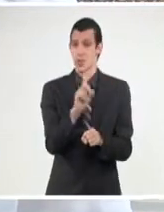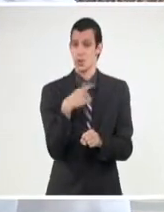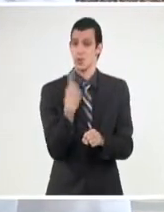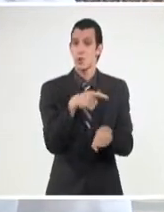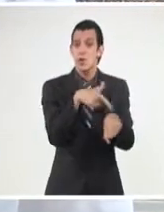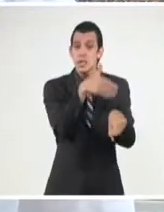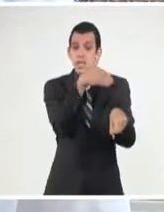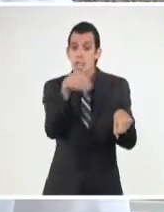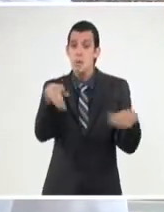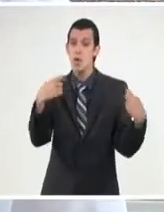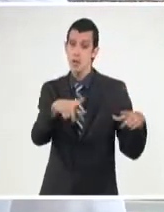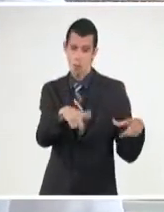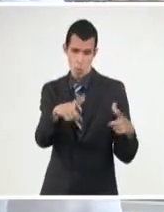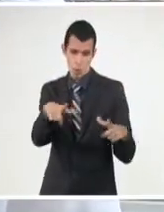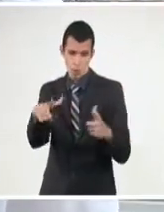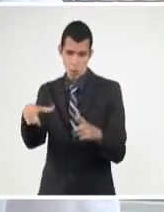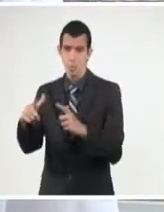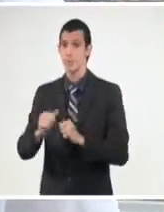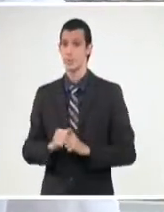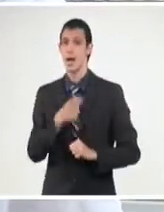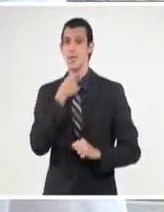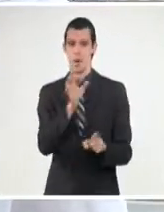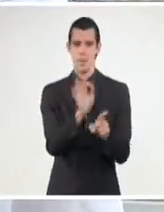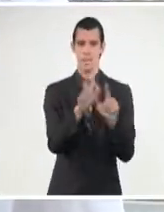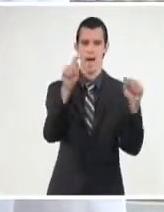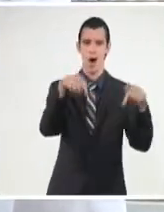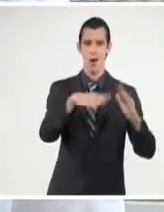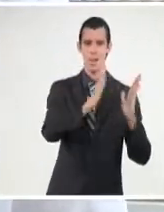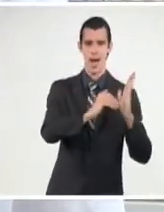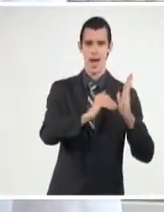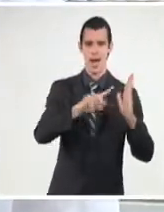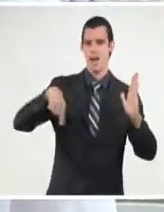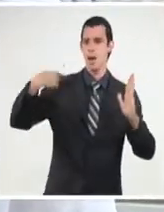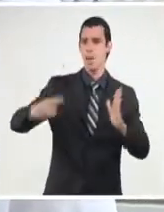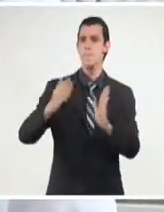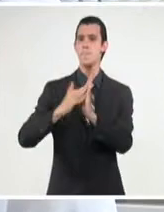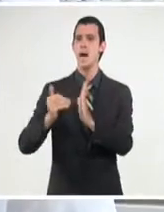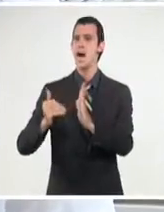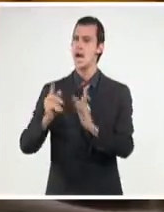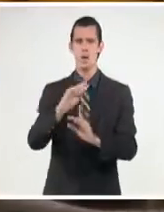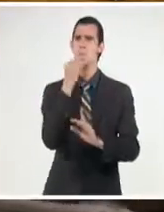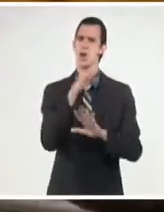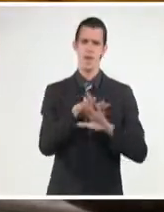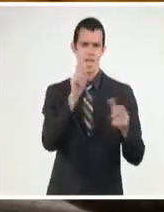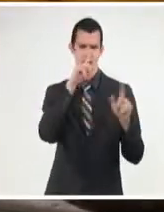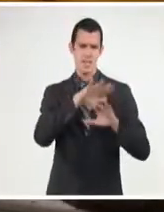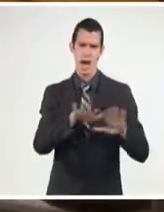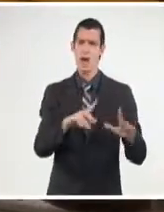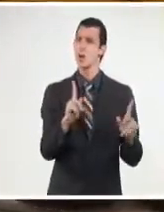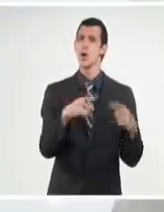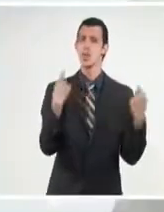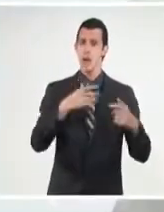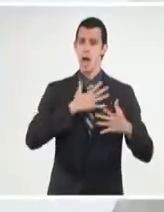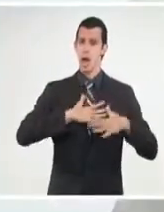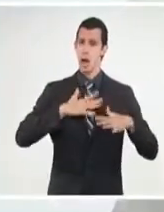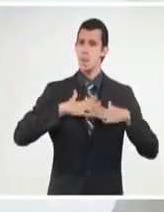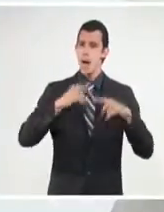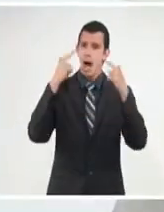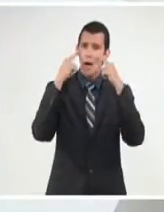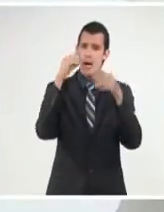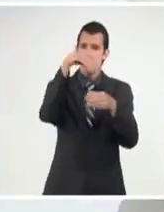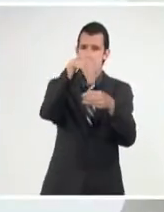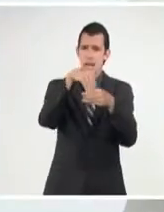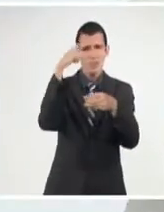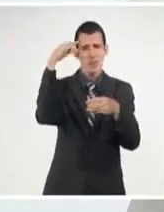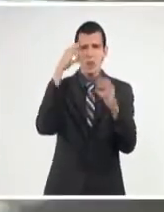laboratorio, que tiene que ser procesada y tiene que ser analizada las materias primas fisicoquímicas, microbiológicamente y tecnológicamente,